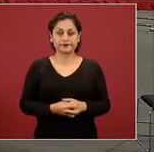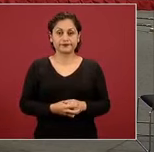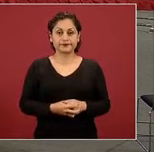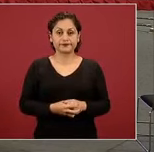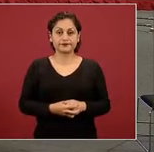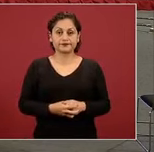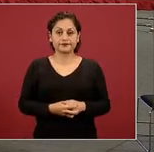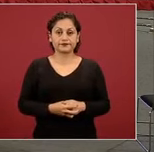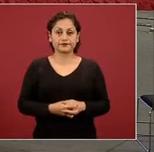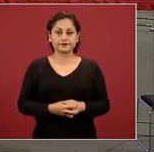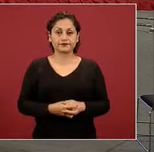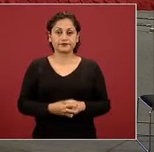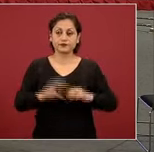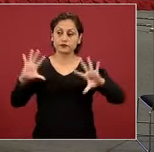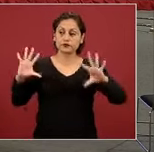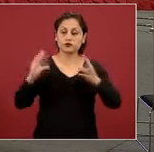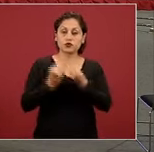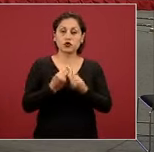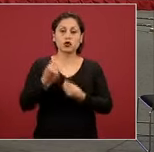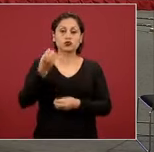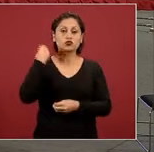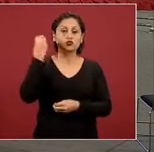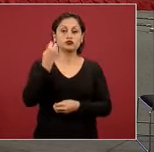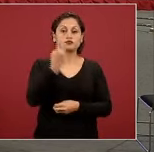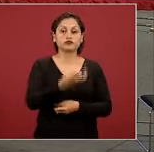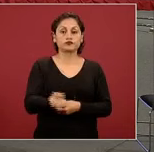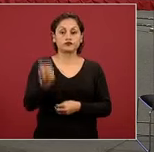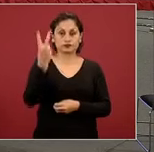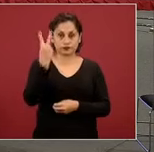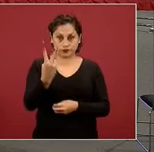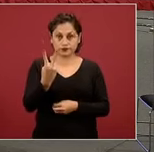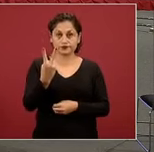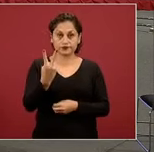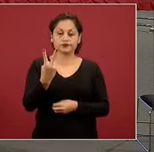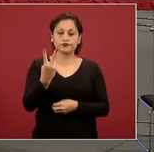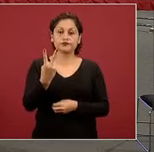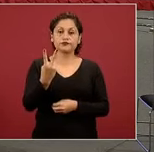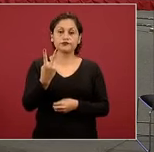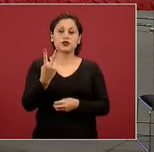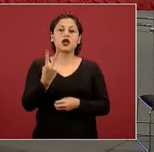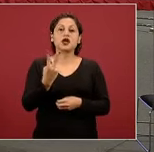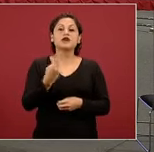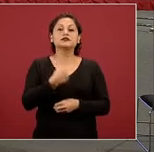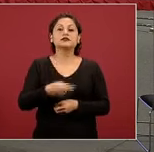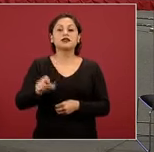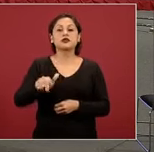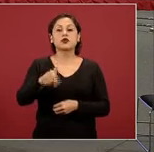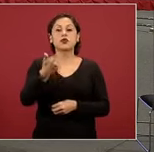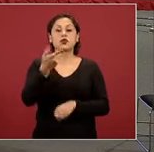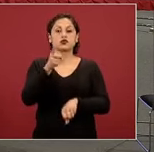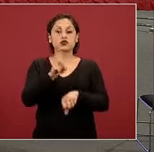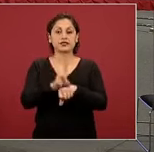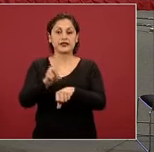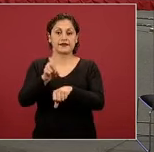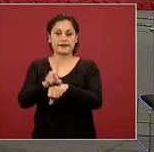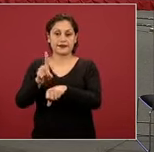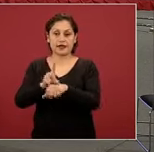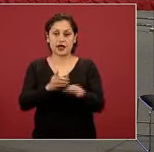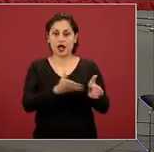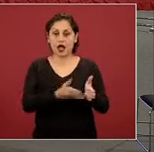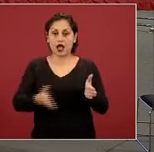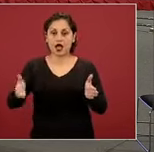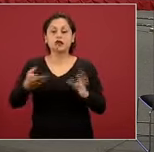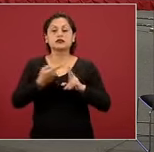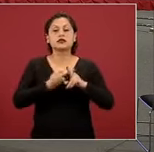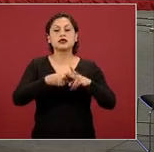Tenemos 202 conferencias que hemos presentado hasta el momento en 112 días que llevamos del